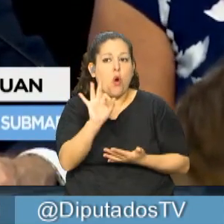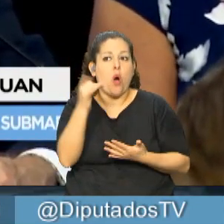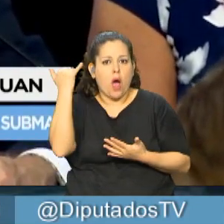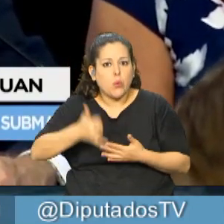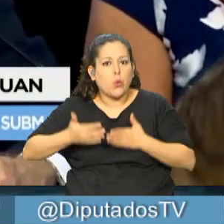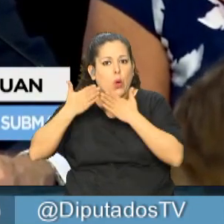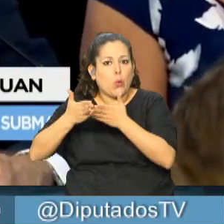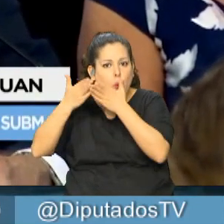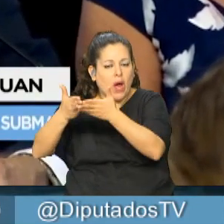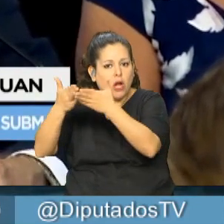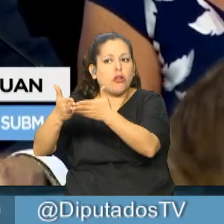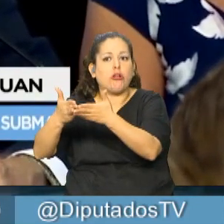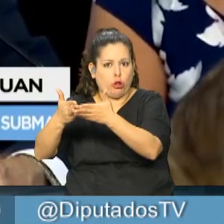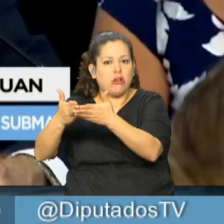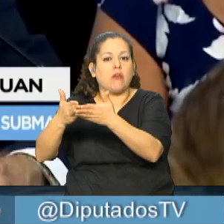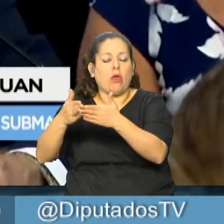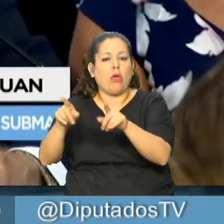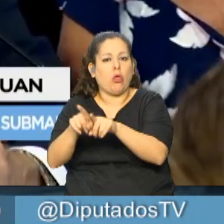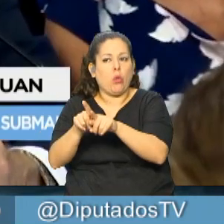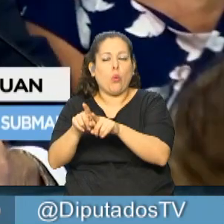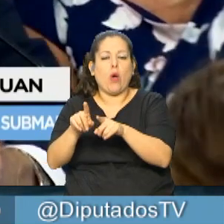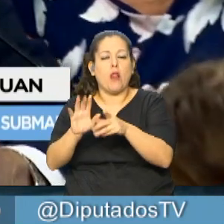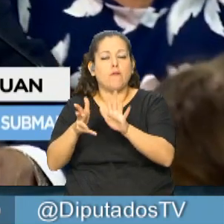barcos, buques que estaban haciendo maniobras